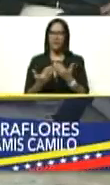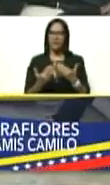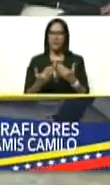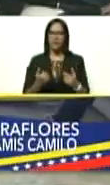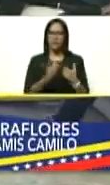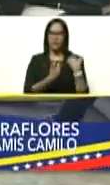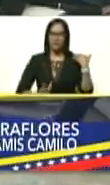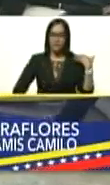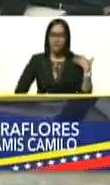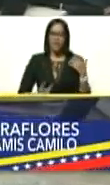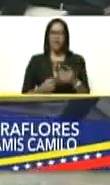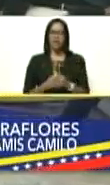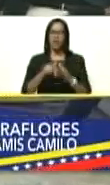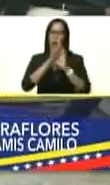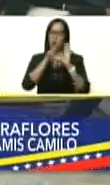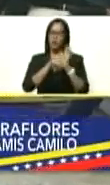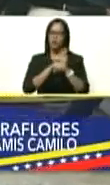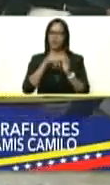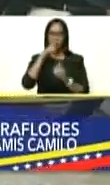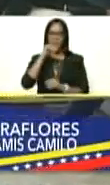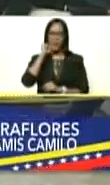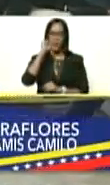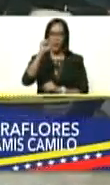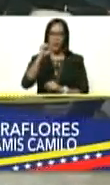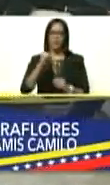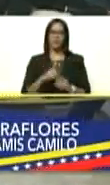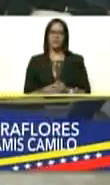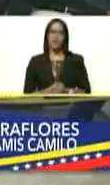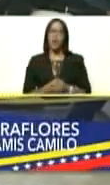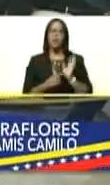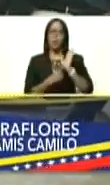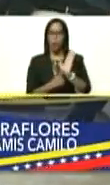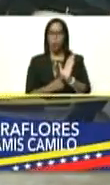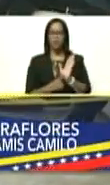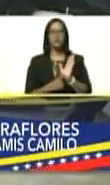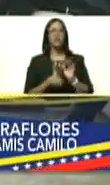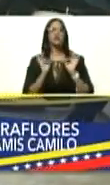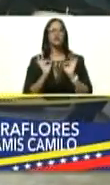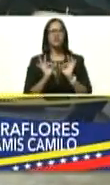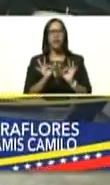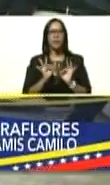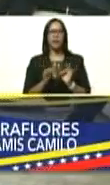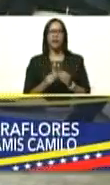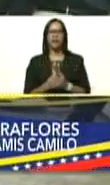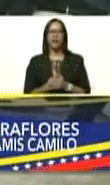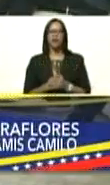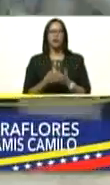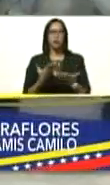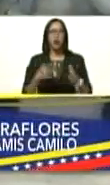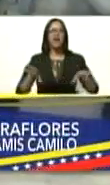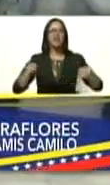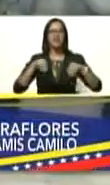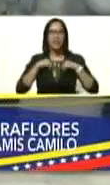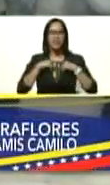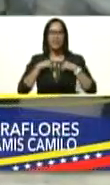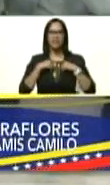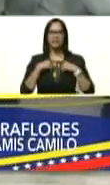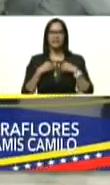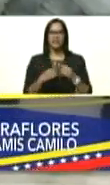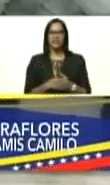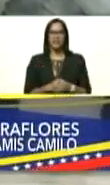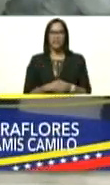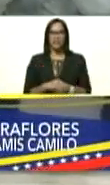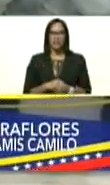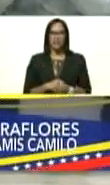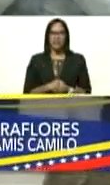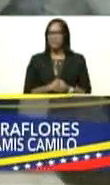presidente constitucional Nicolás Maduro, mostrando justamente su reconocimiento al jefe de